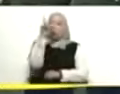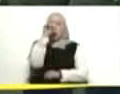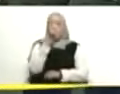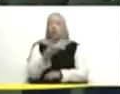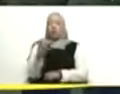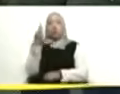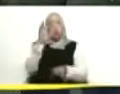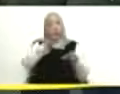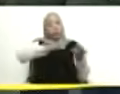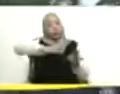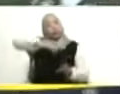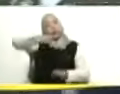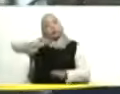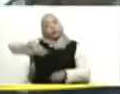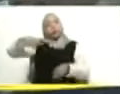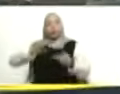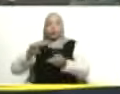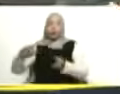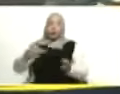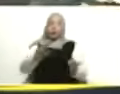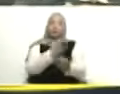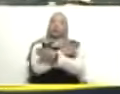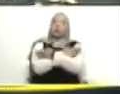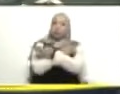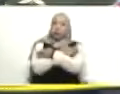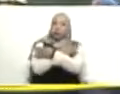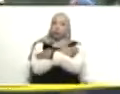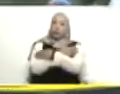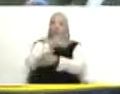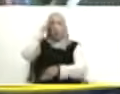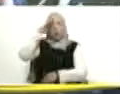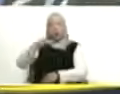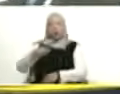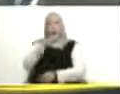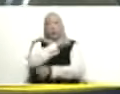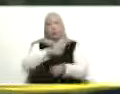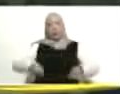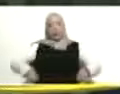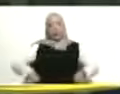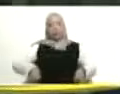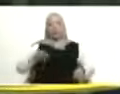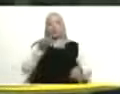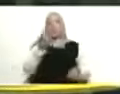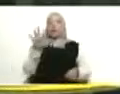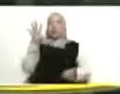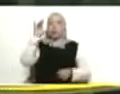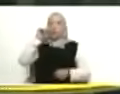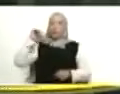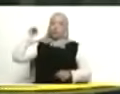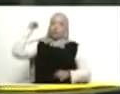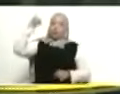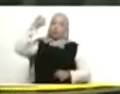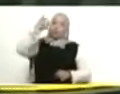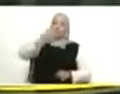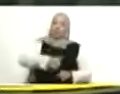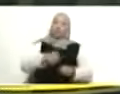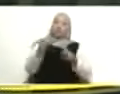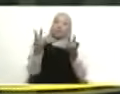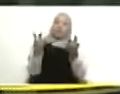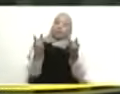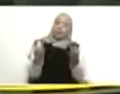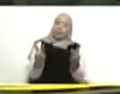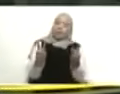en los mares, en los ríos. Felicidades también a la Fuerza Armada Nacional Bolivariana. 25 años haciendo nueva historia, una nueva